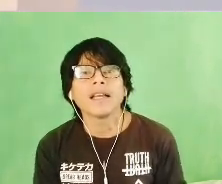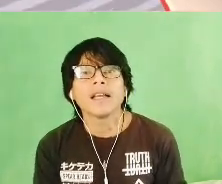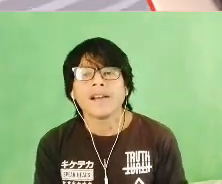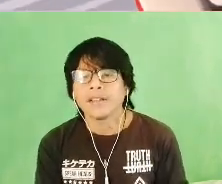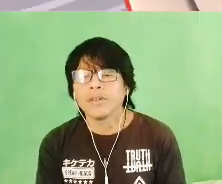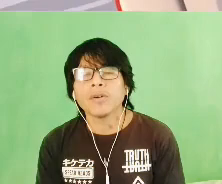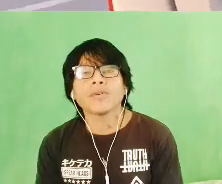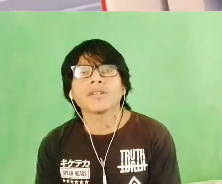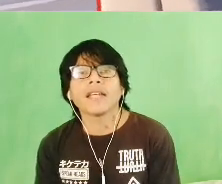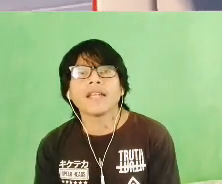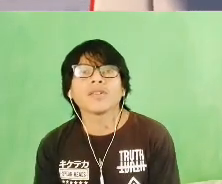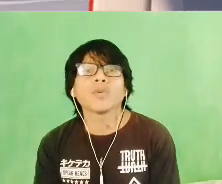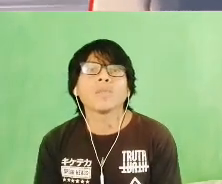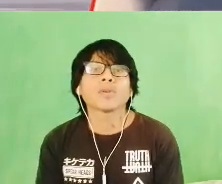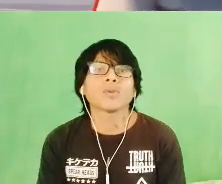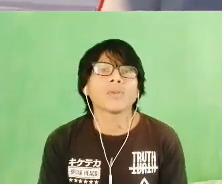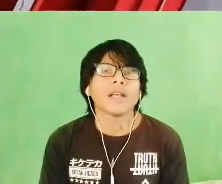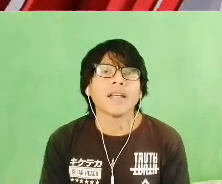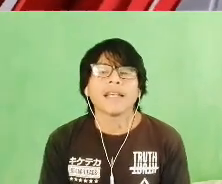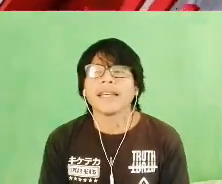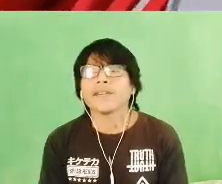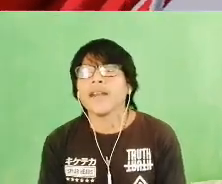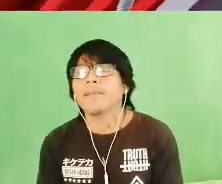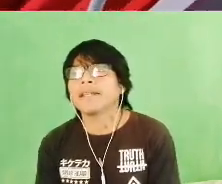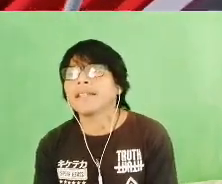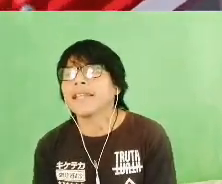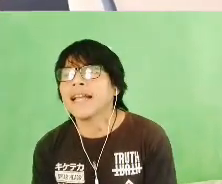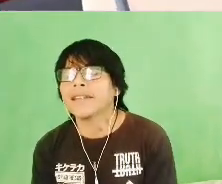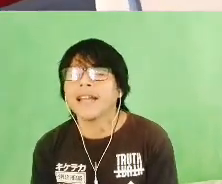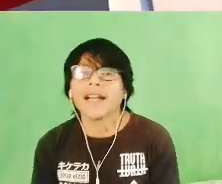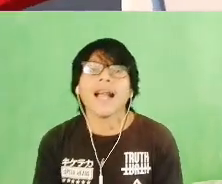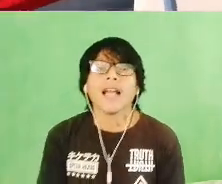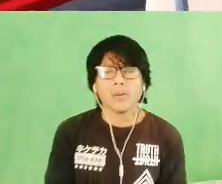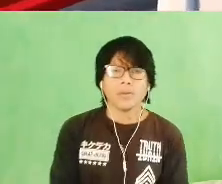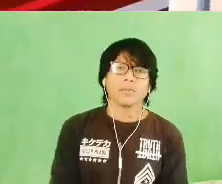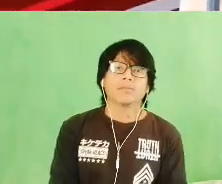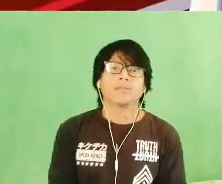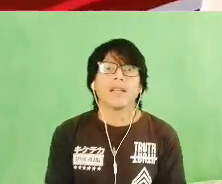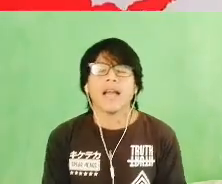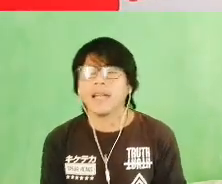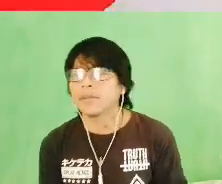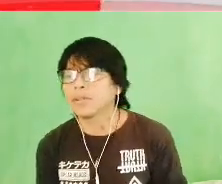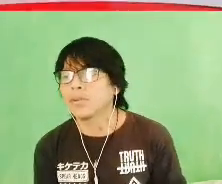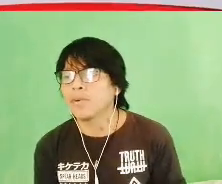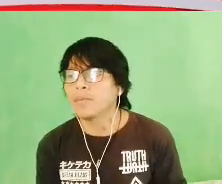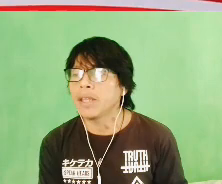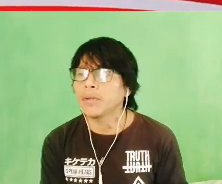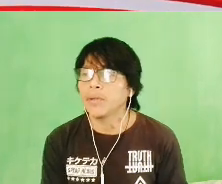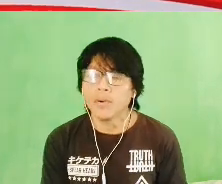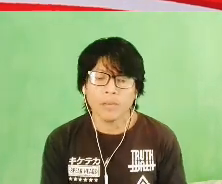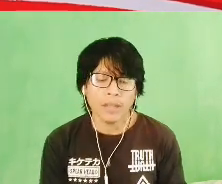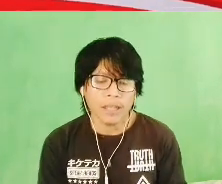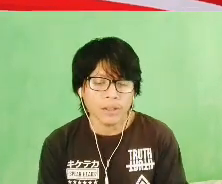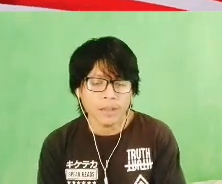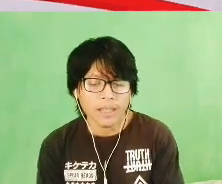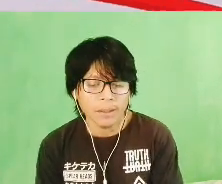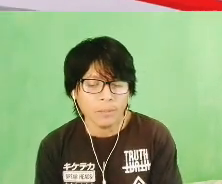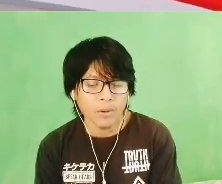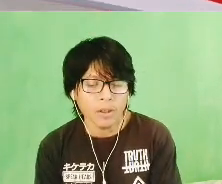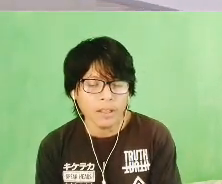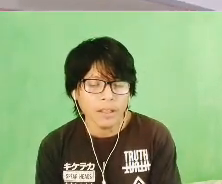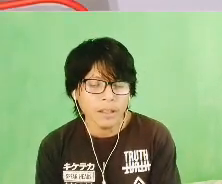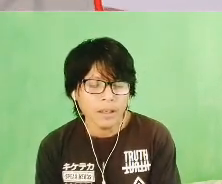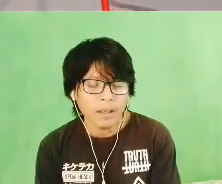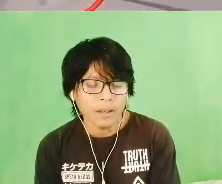ProPublica dio a conocer su postura, que solamente están atacando a nuestro medio de comunicación, a